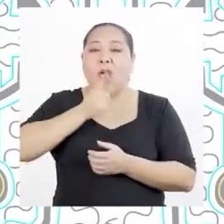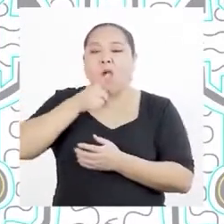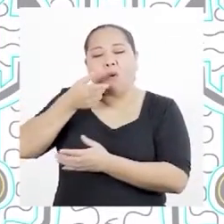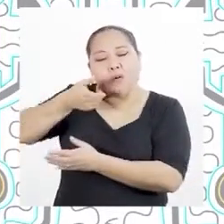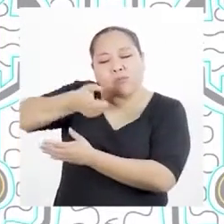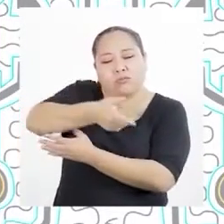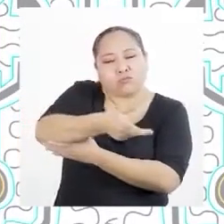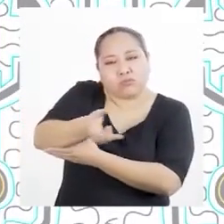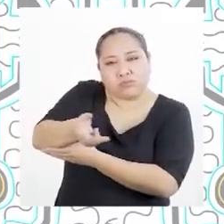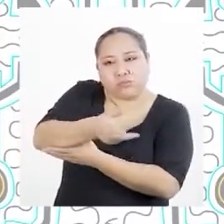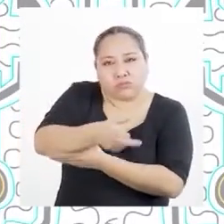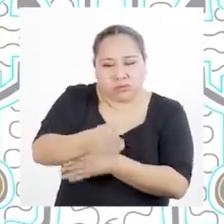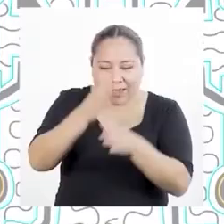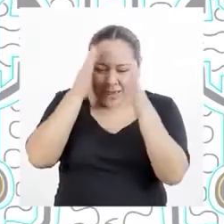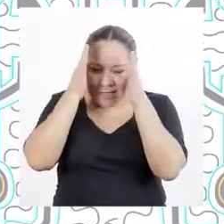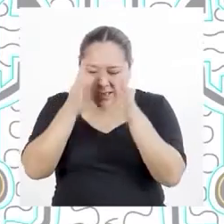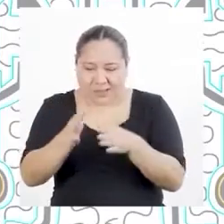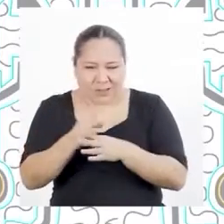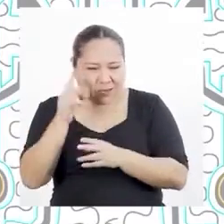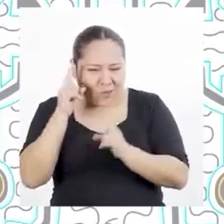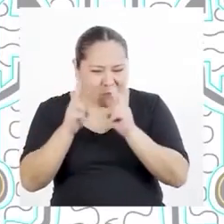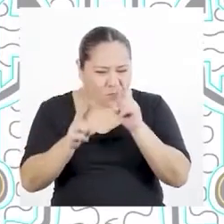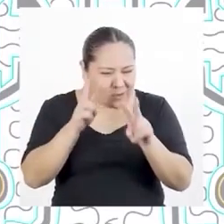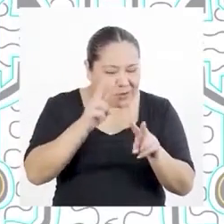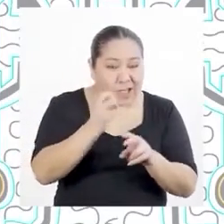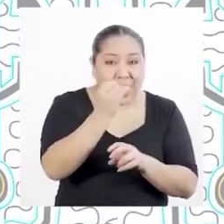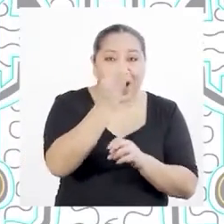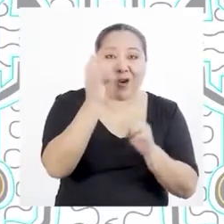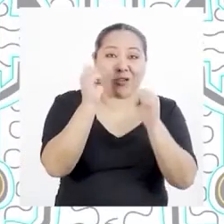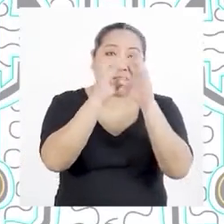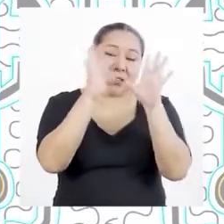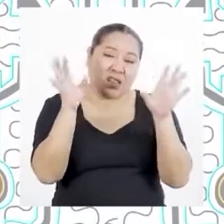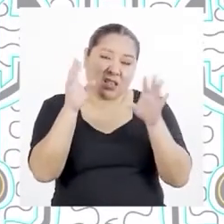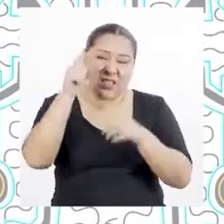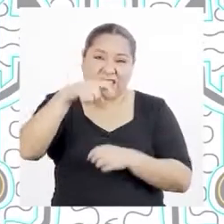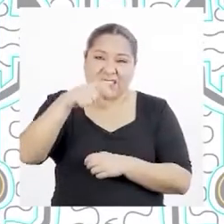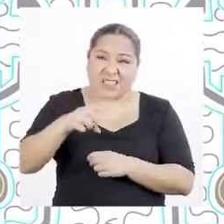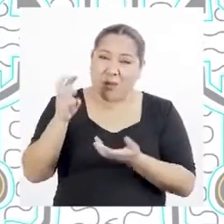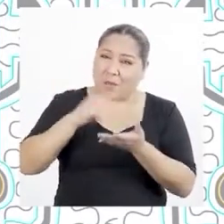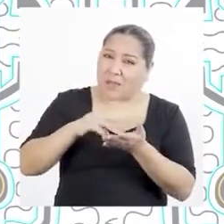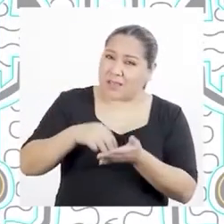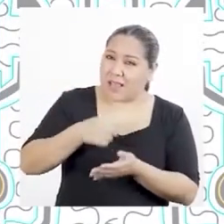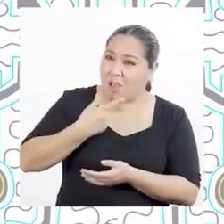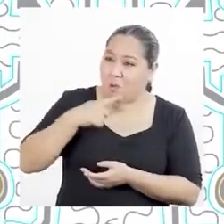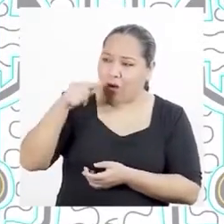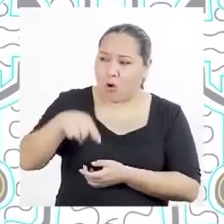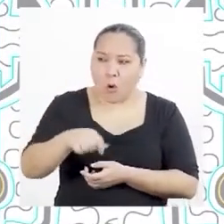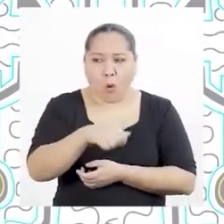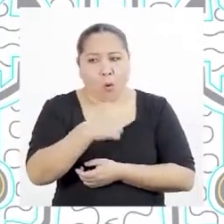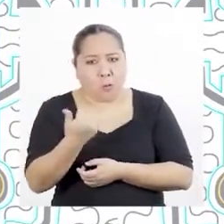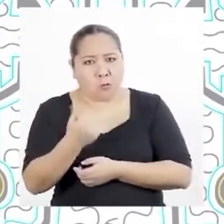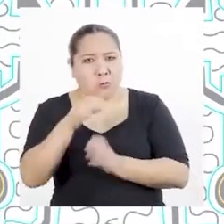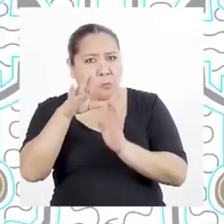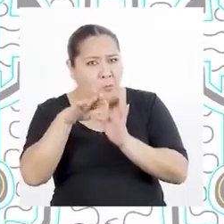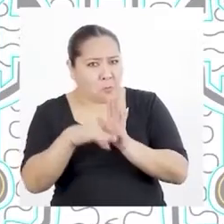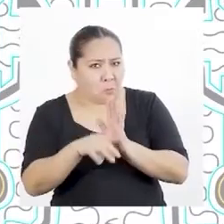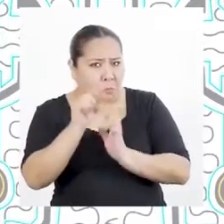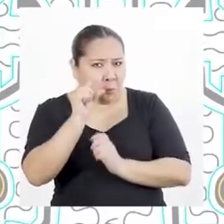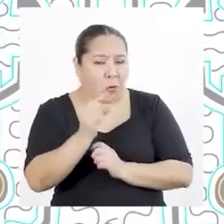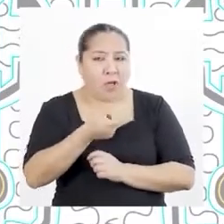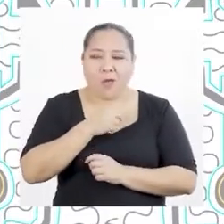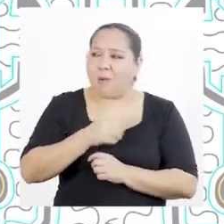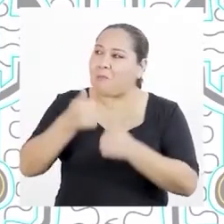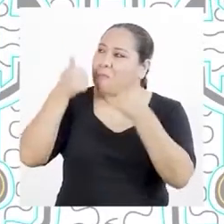con atención y he descubierto que algunos días necesita más agua y otros menos. Has hecho un buen